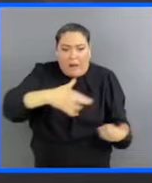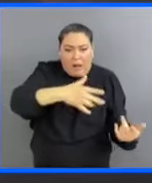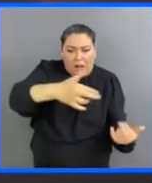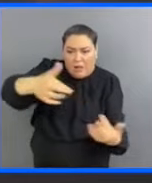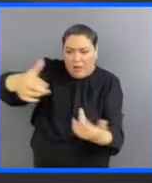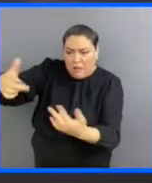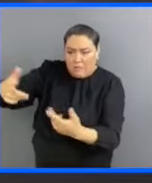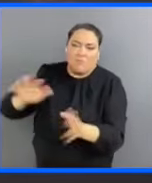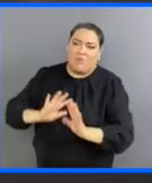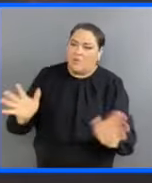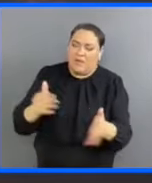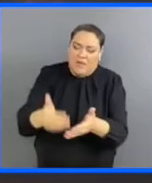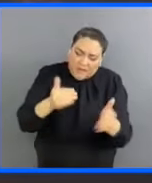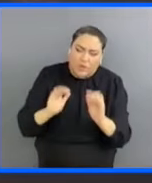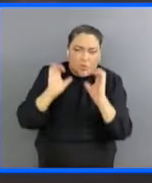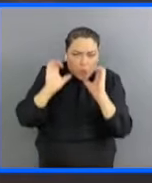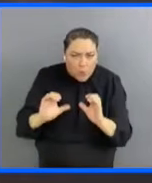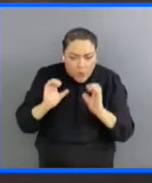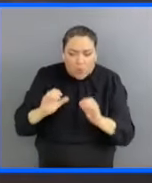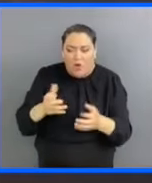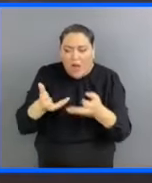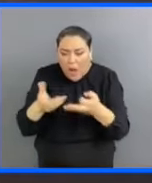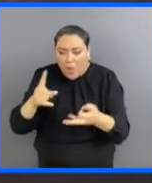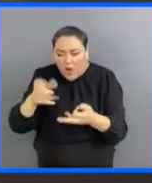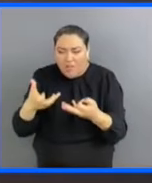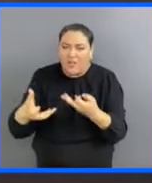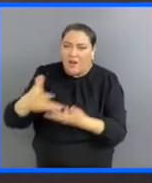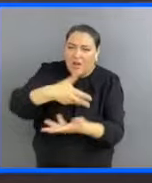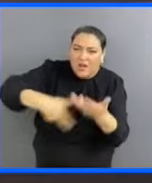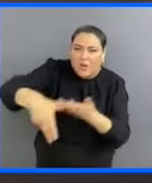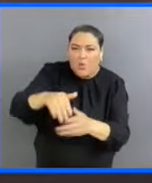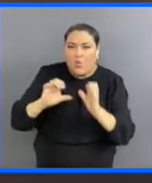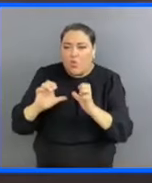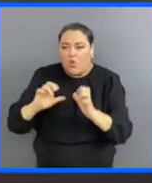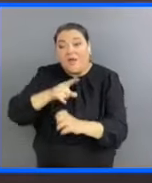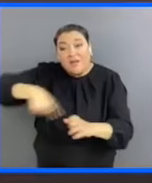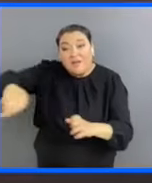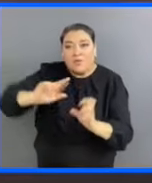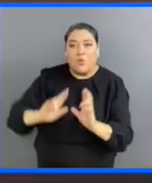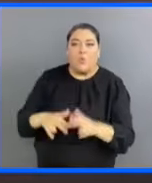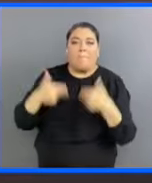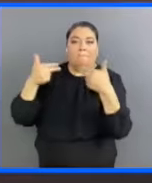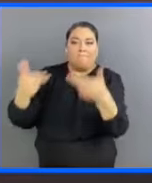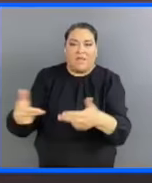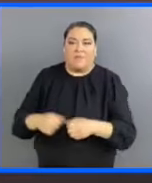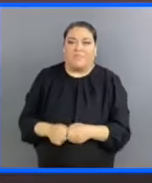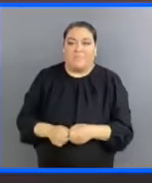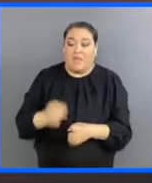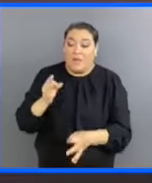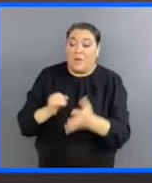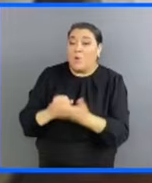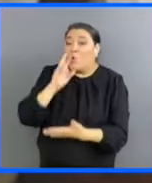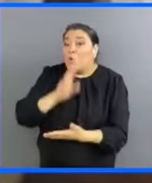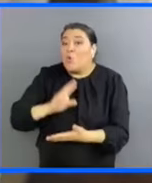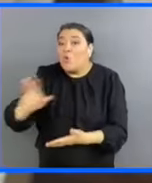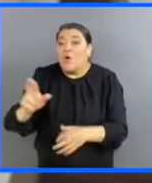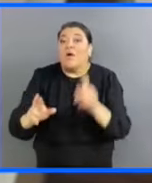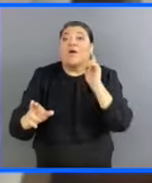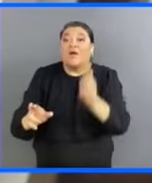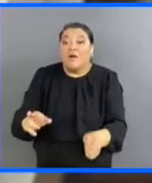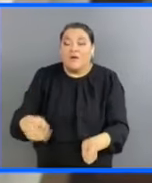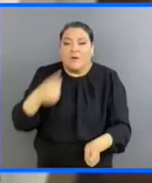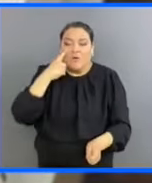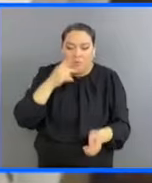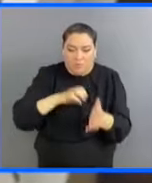y proteger los recursos naturales como bienes comunes de la humanidad. La resolución implica que únicamente podrán realizarse acciones